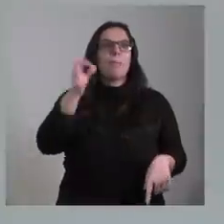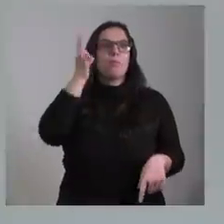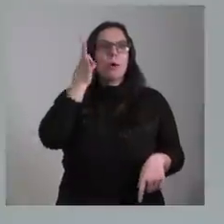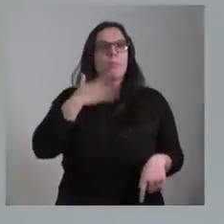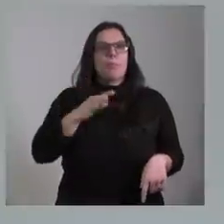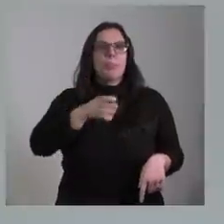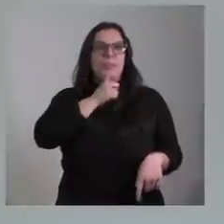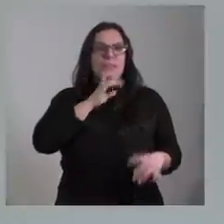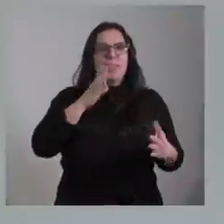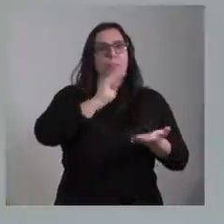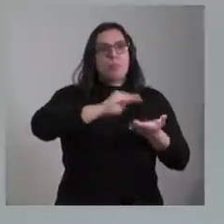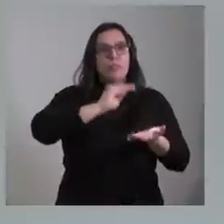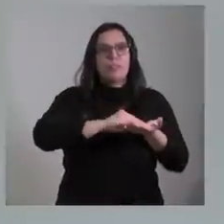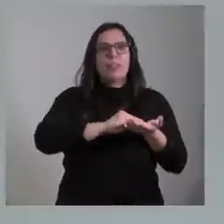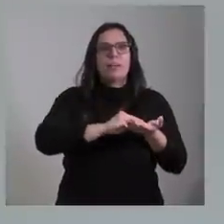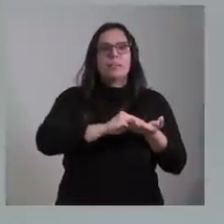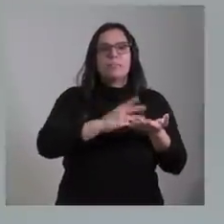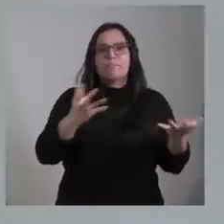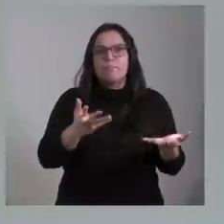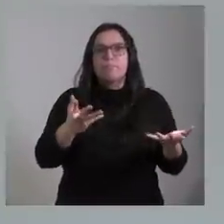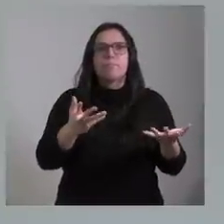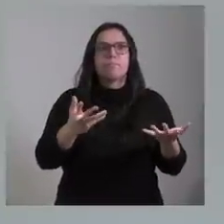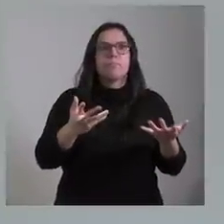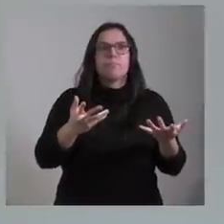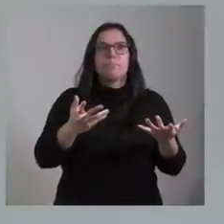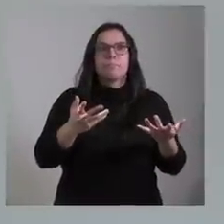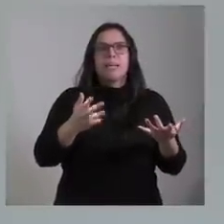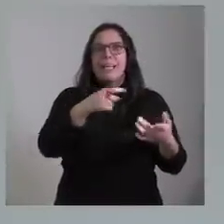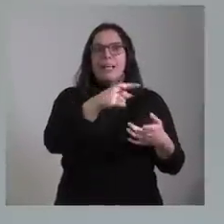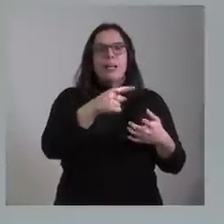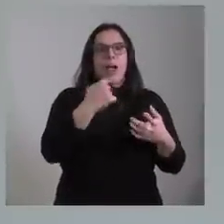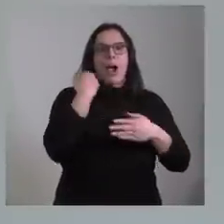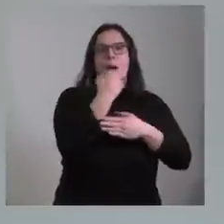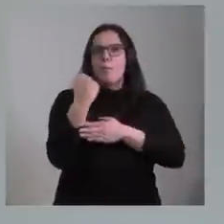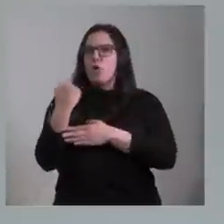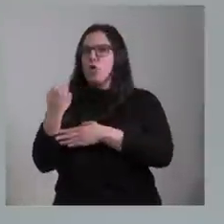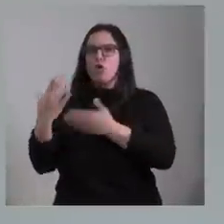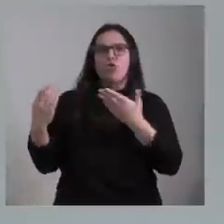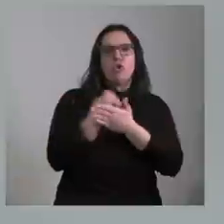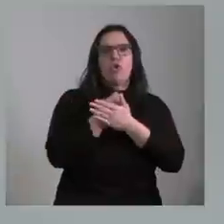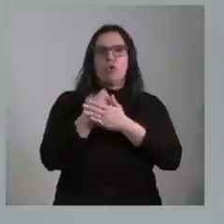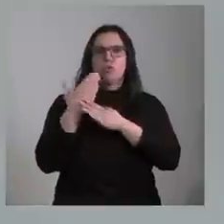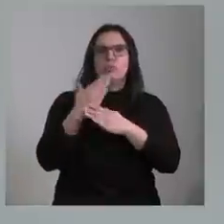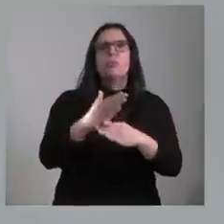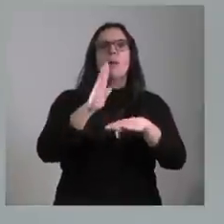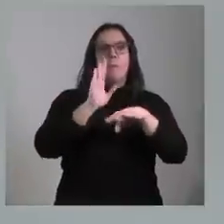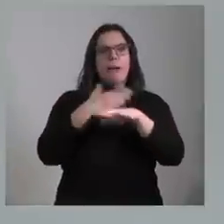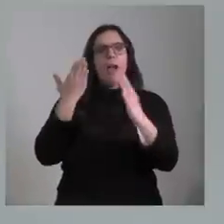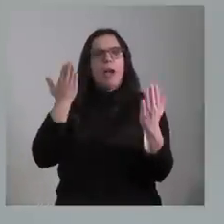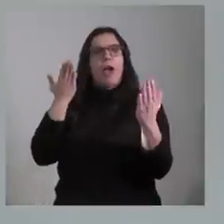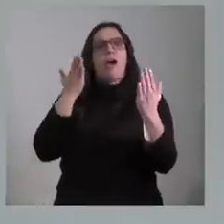en muchas ocasiones Pues que la mujer tenga todo el apoyo necesario para afrontarlo con